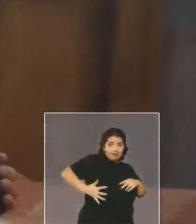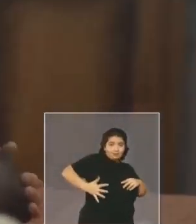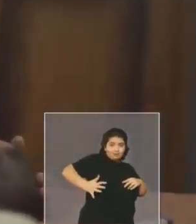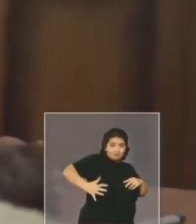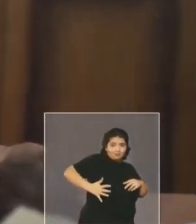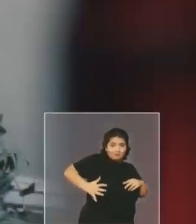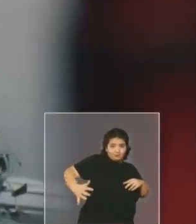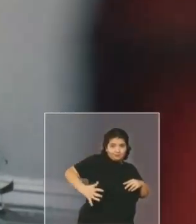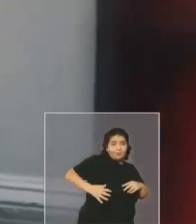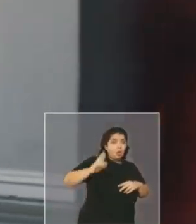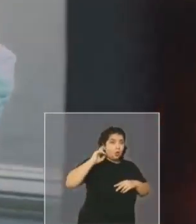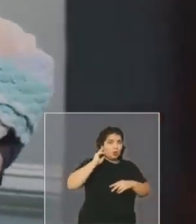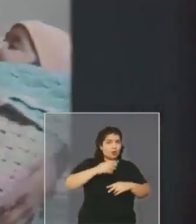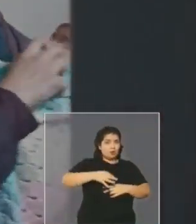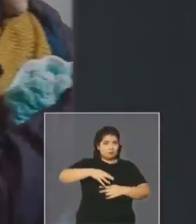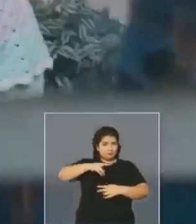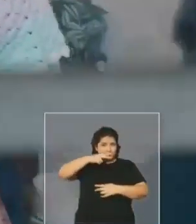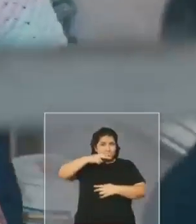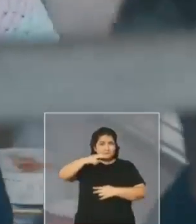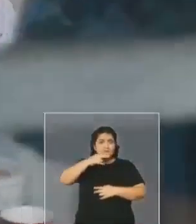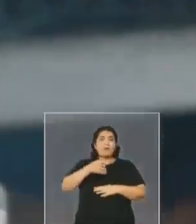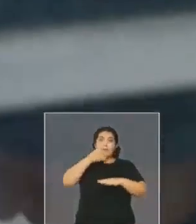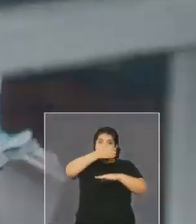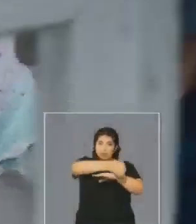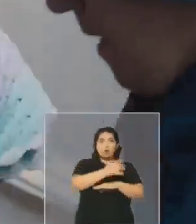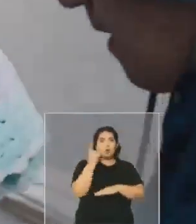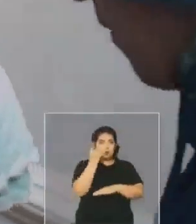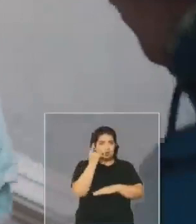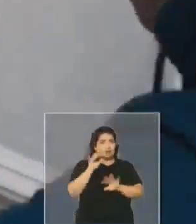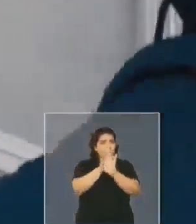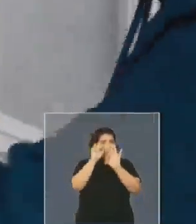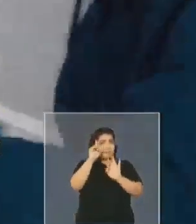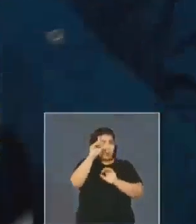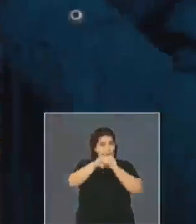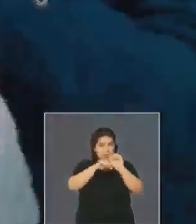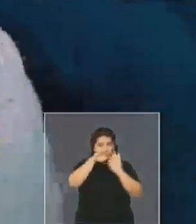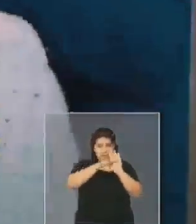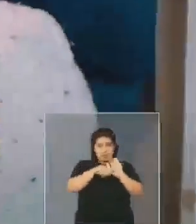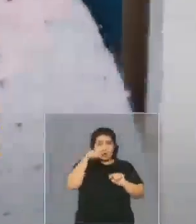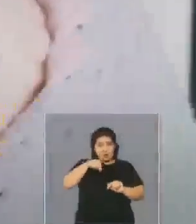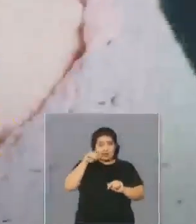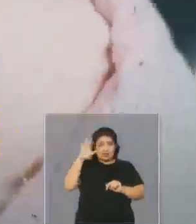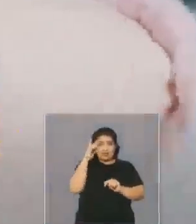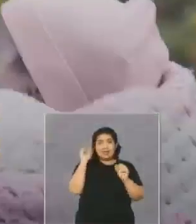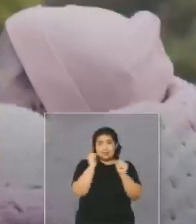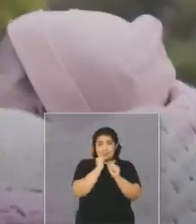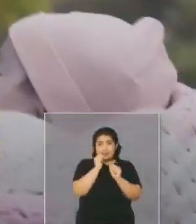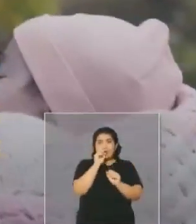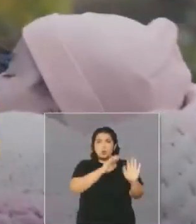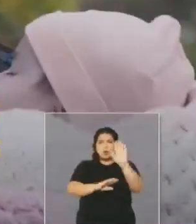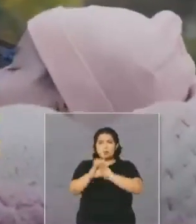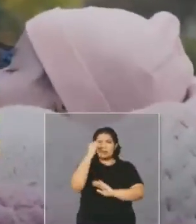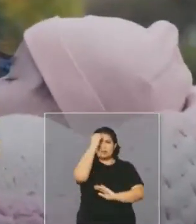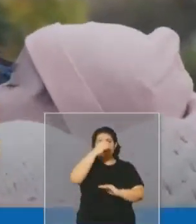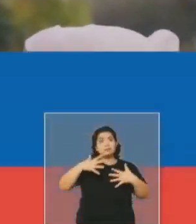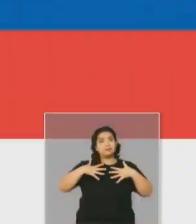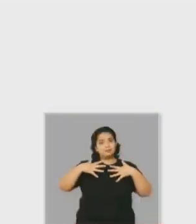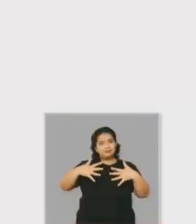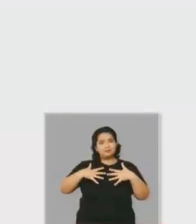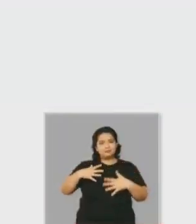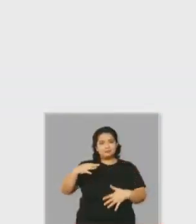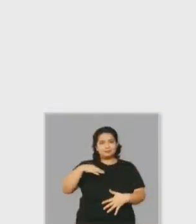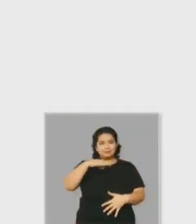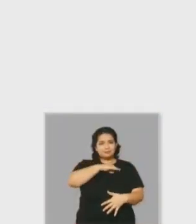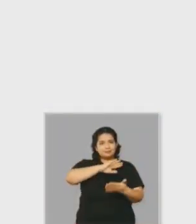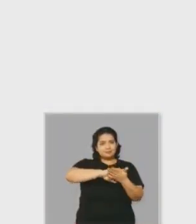respirar, acudan a un servicio de urgencia, especialmente si es menor a 1 año. Este invierno, cuidémonos de las enfermedades respiratorias. Ministerio